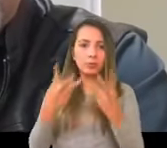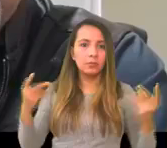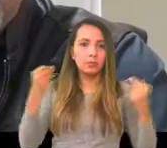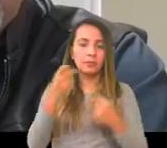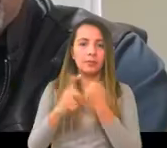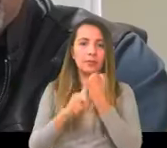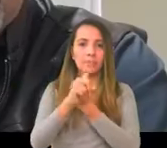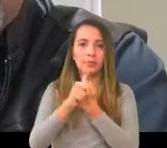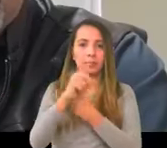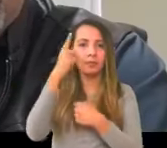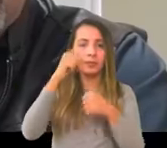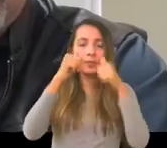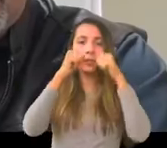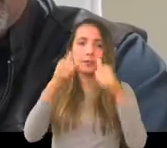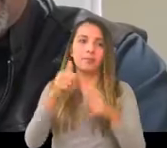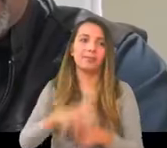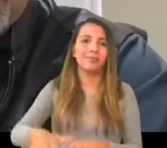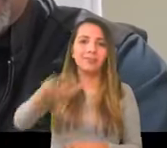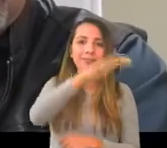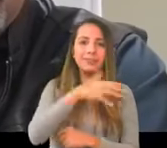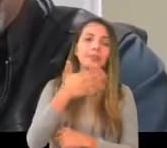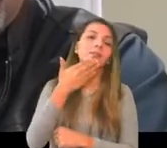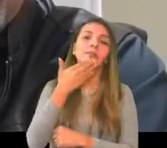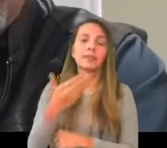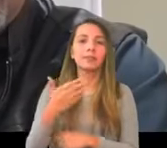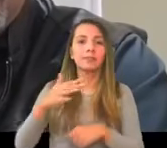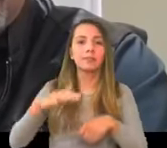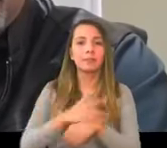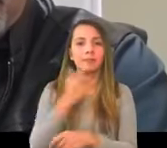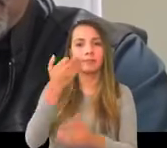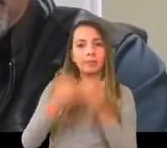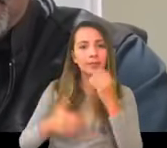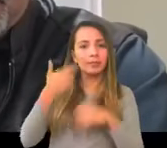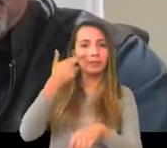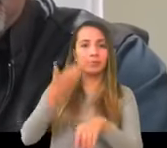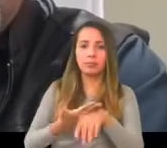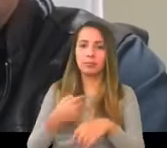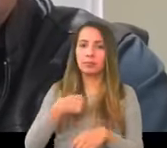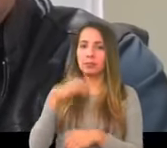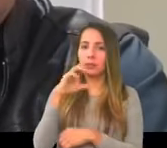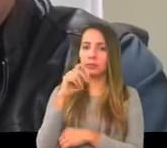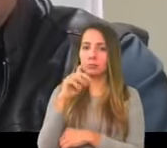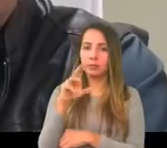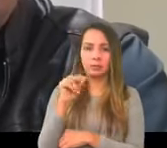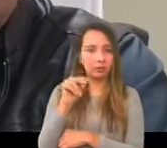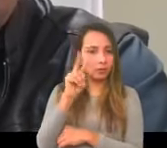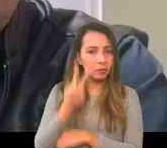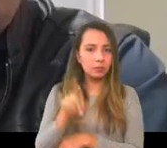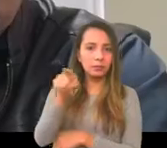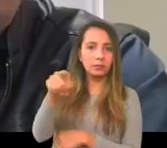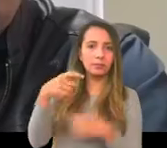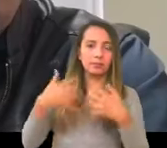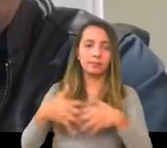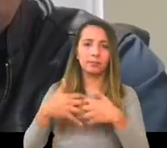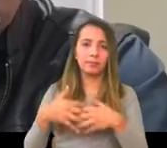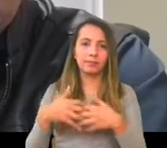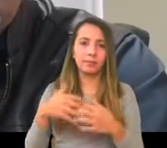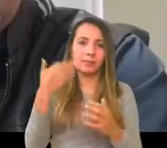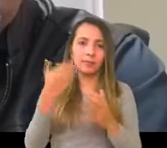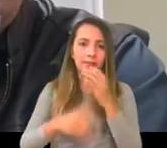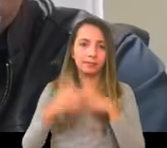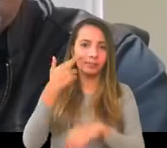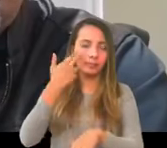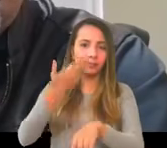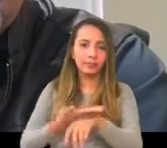que nos causa la falta de responsabilidad, repito, de esta empresa. Esta última, la gente le llega su